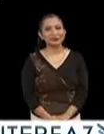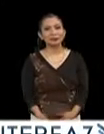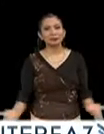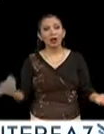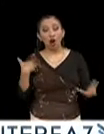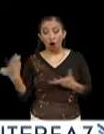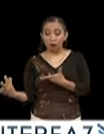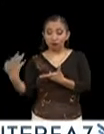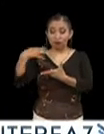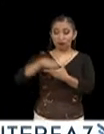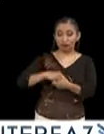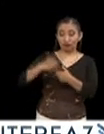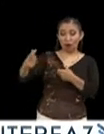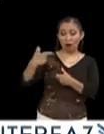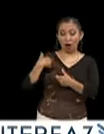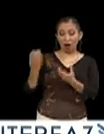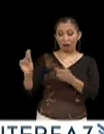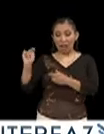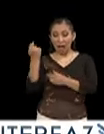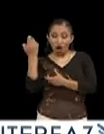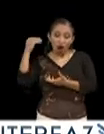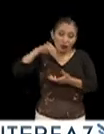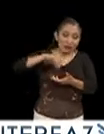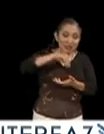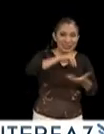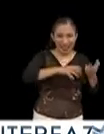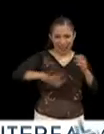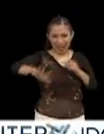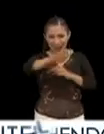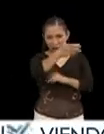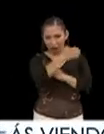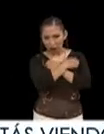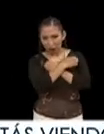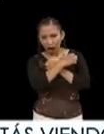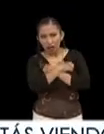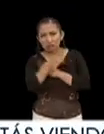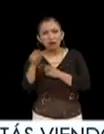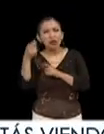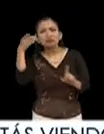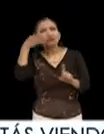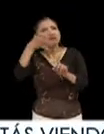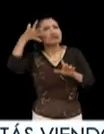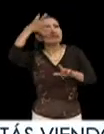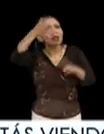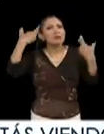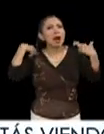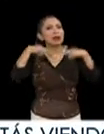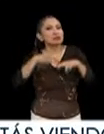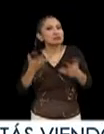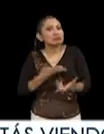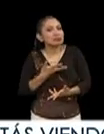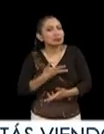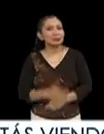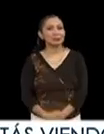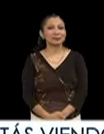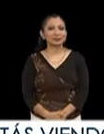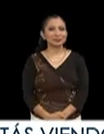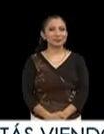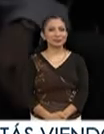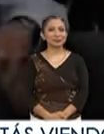Con la incorporación de los recursos tecnológicos en el campo educativo, ¿qué retos enfrenta el docente?